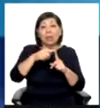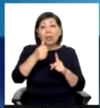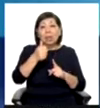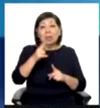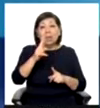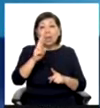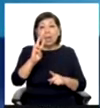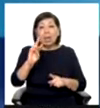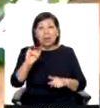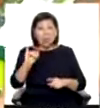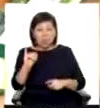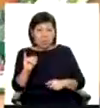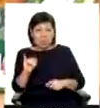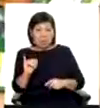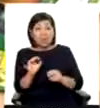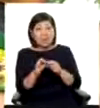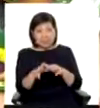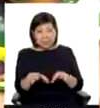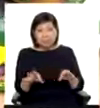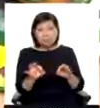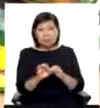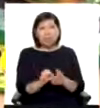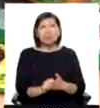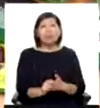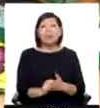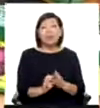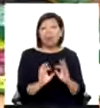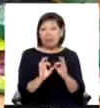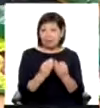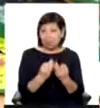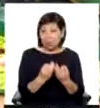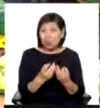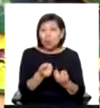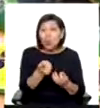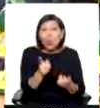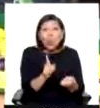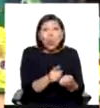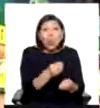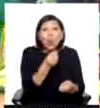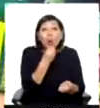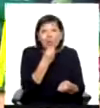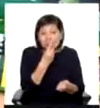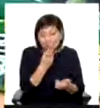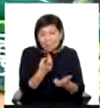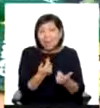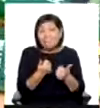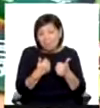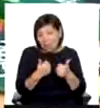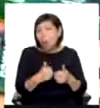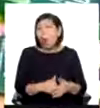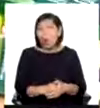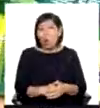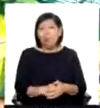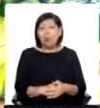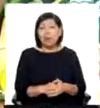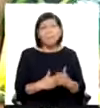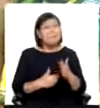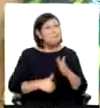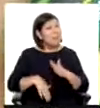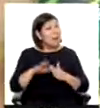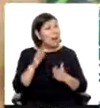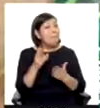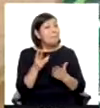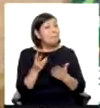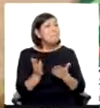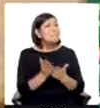en proteína, y sería importante que las familias comiencen a emplear el tarwi también, porque uno de los grandes problemas que